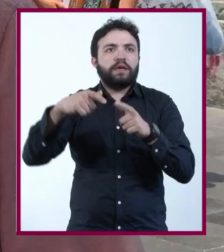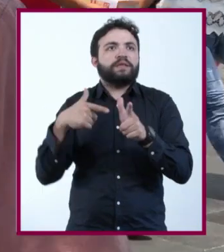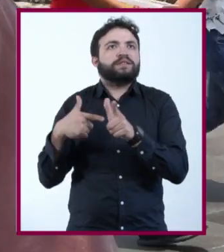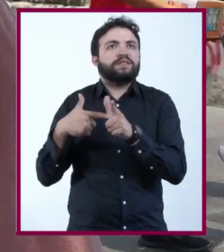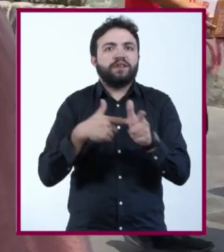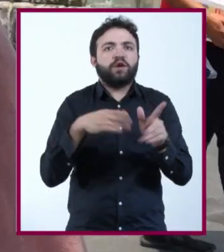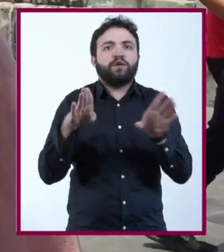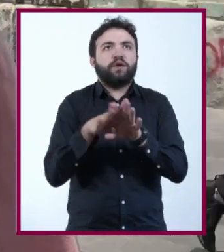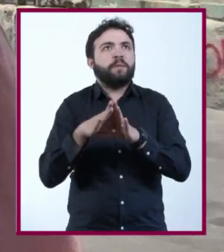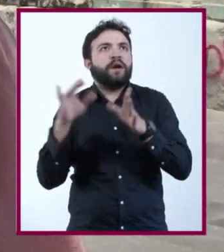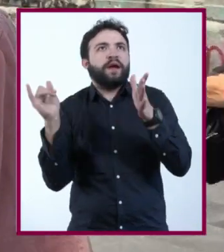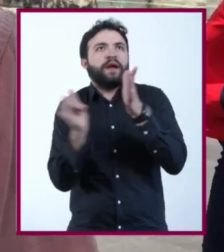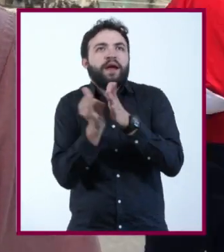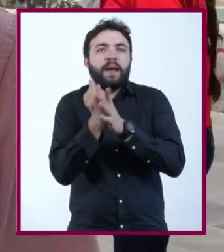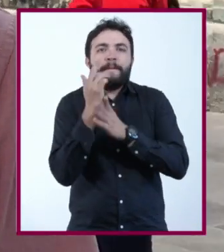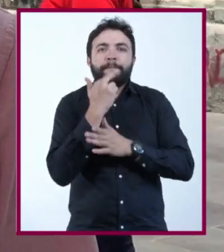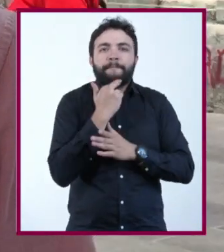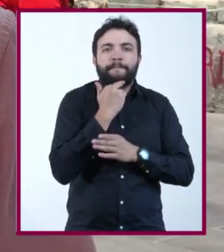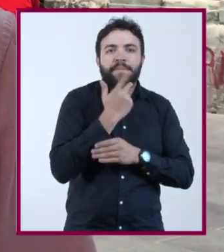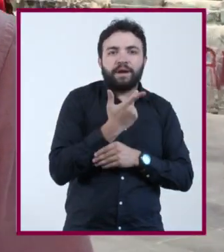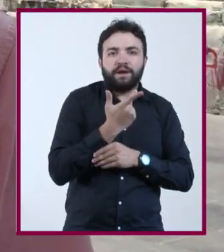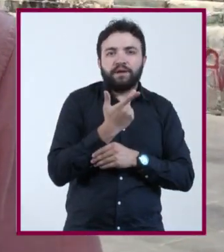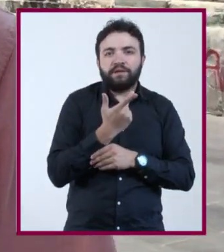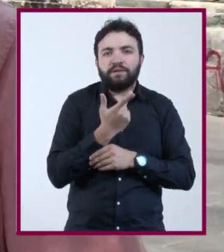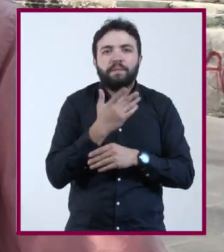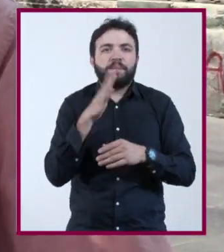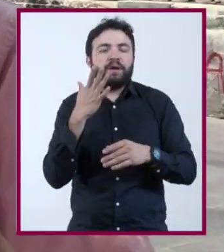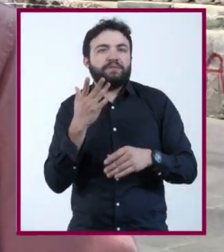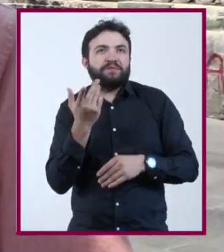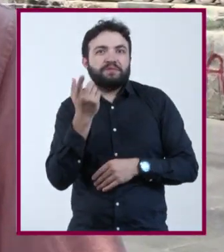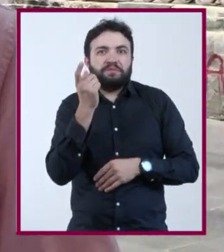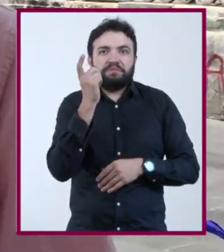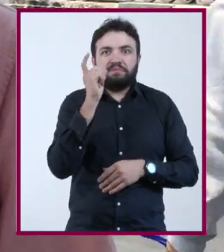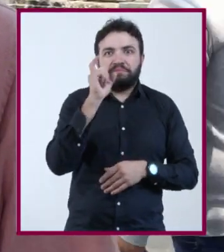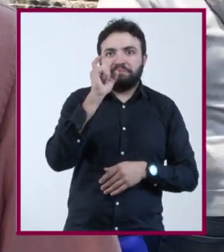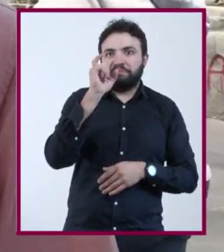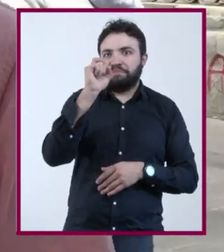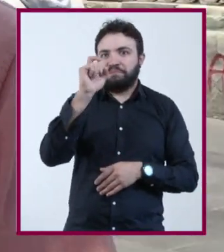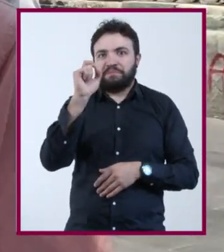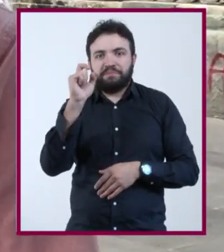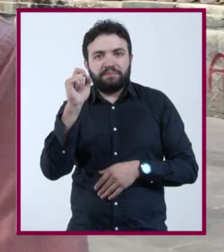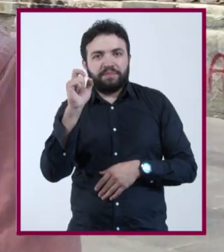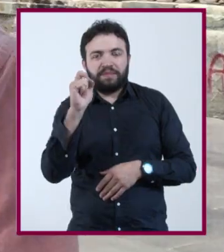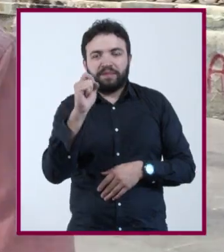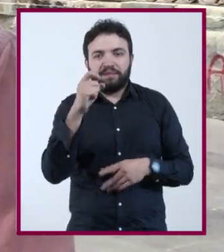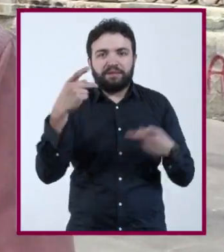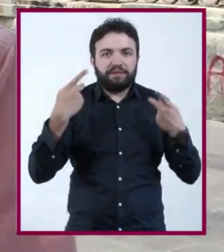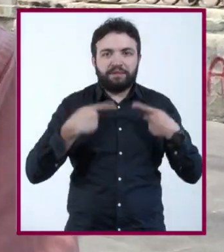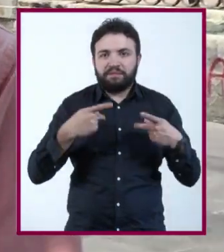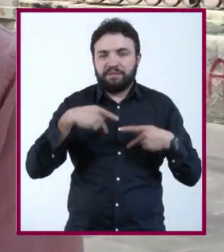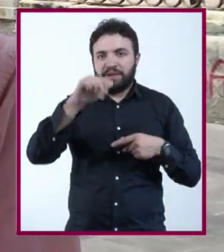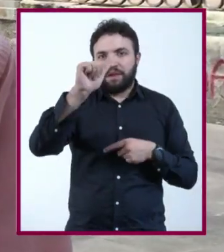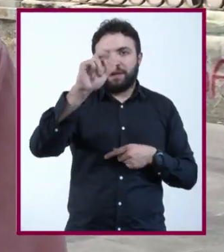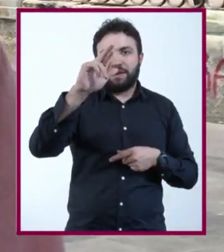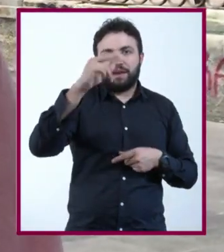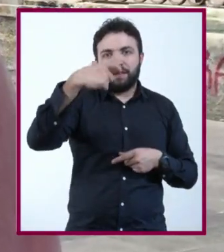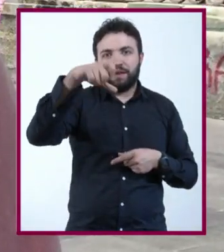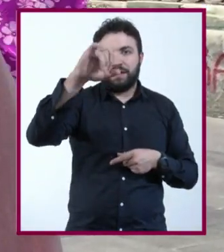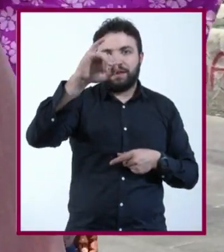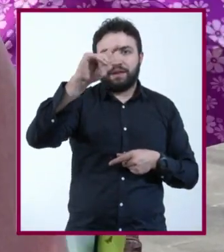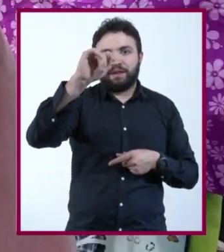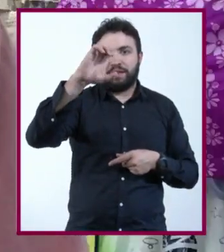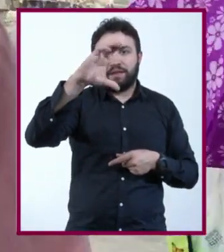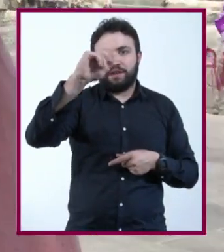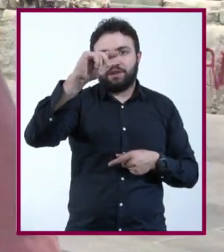de continuar la construcción de la catedral, más o menos una veintena de arquitectos, comenzando por Arciniega y